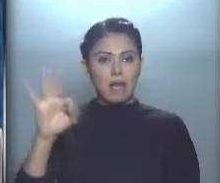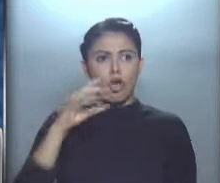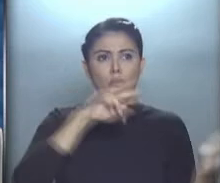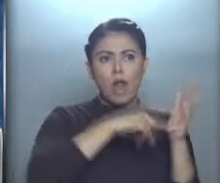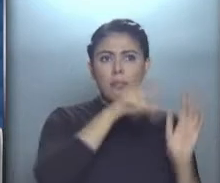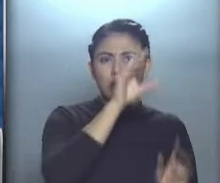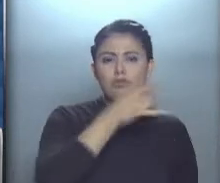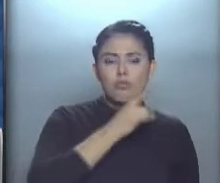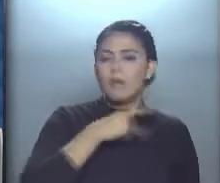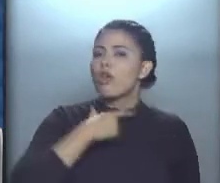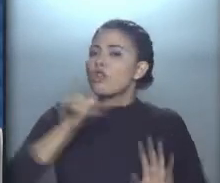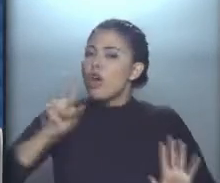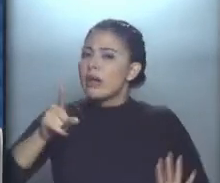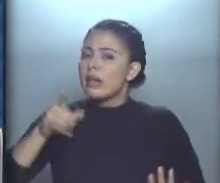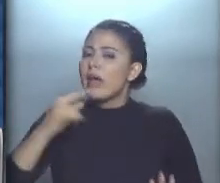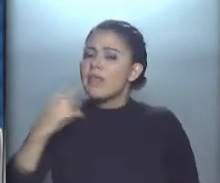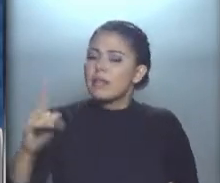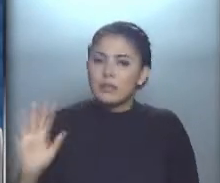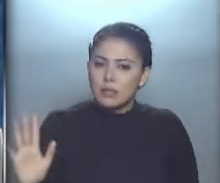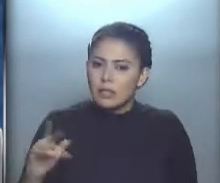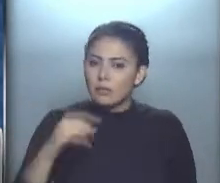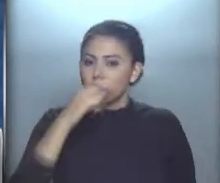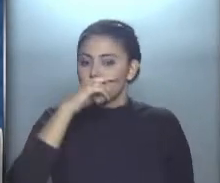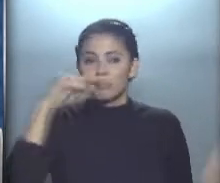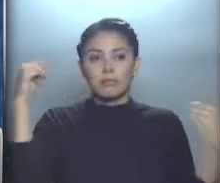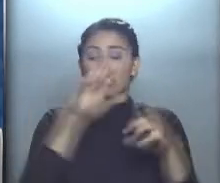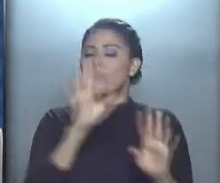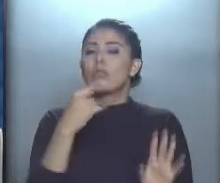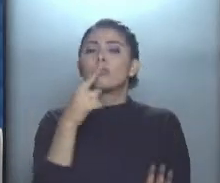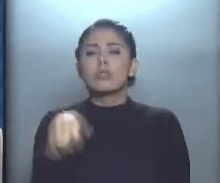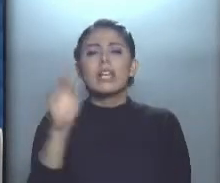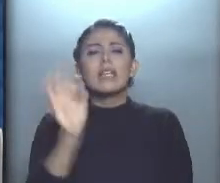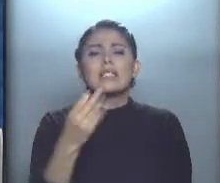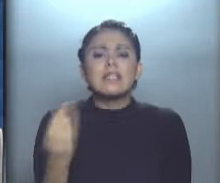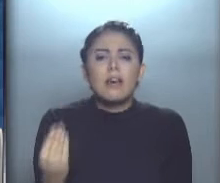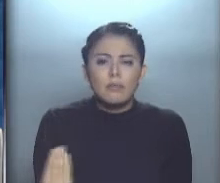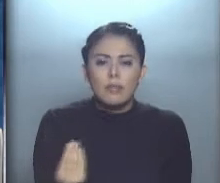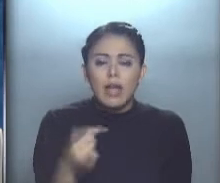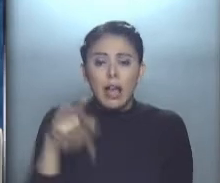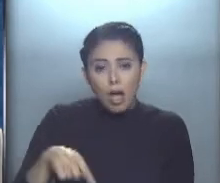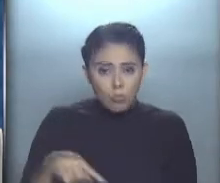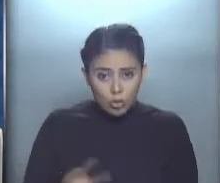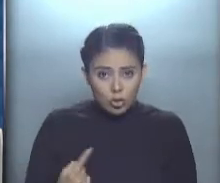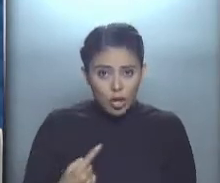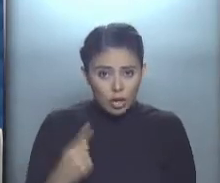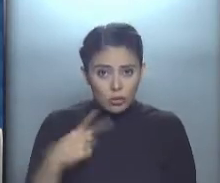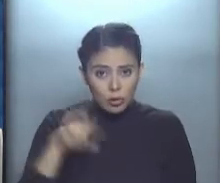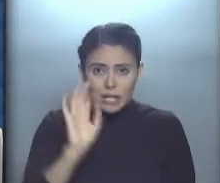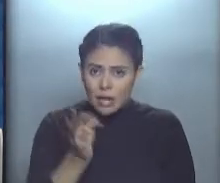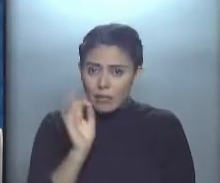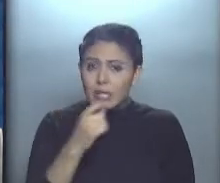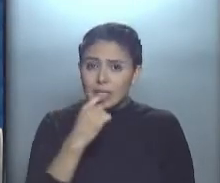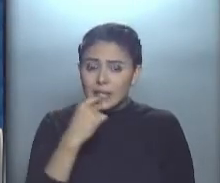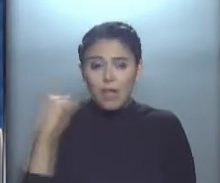ánimo de decirle que eso no debía pasar, le pregunto, ¿qué sabían ustedes aquí en Buenos Aires, mientras